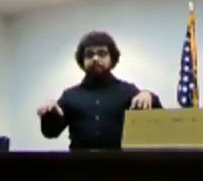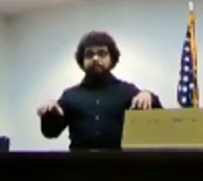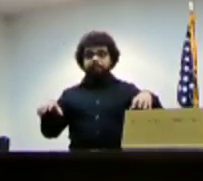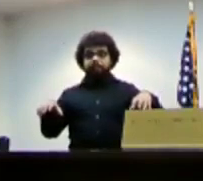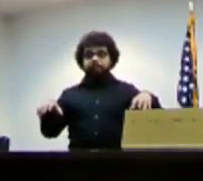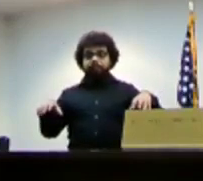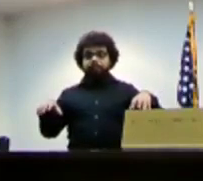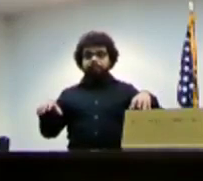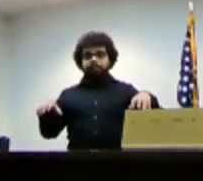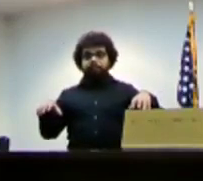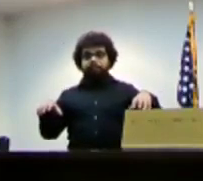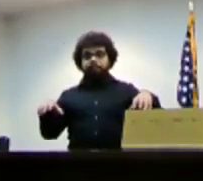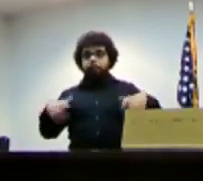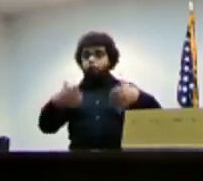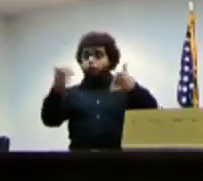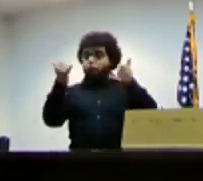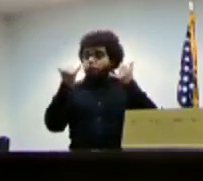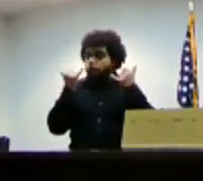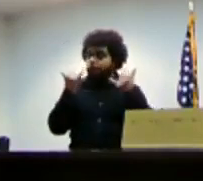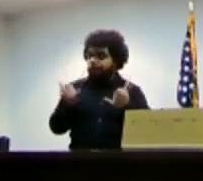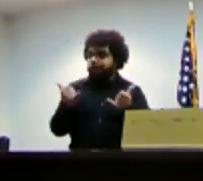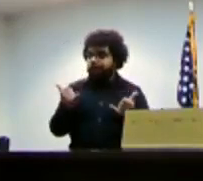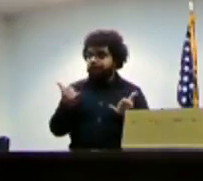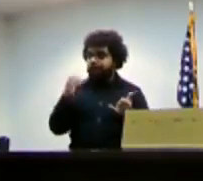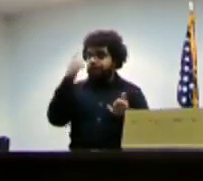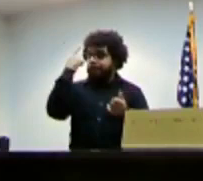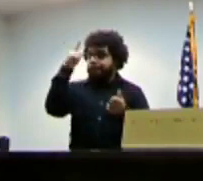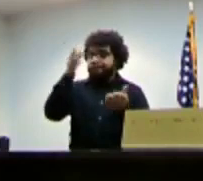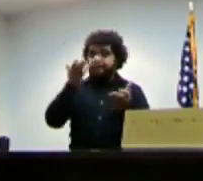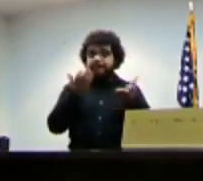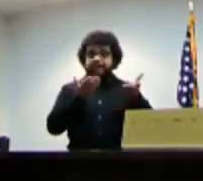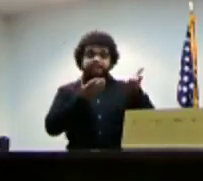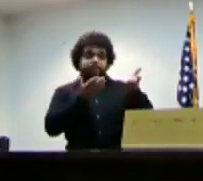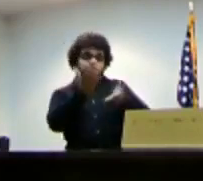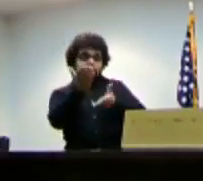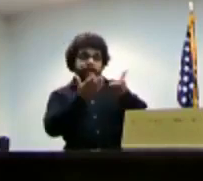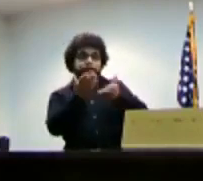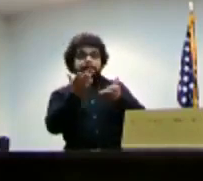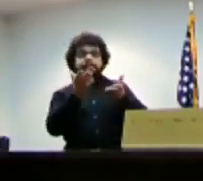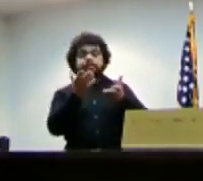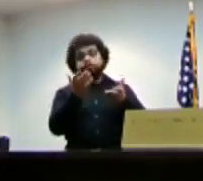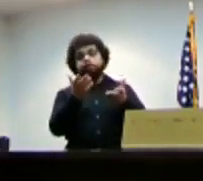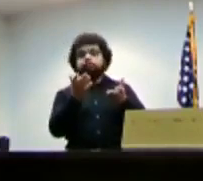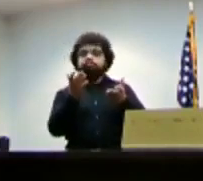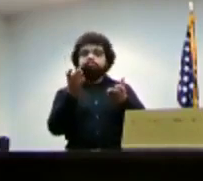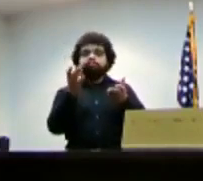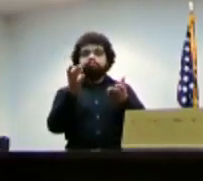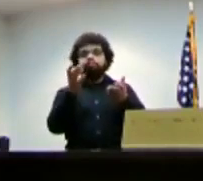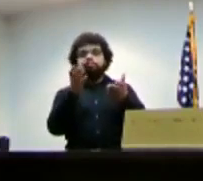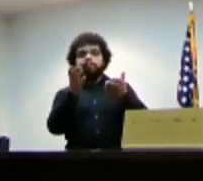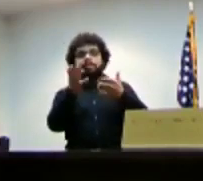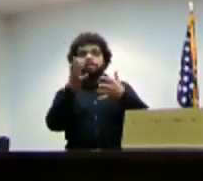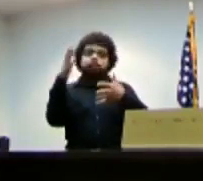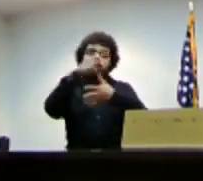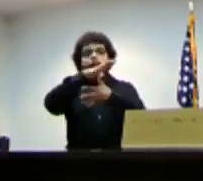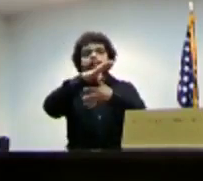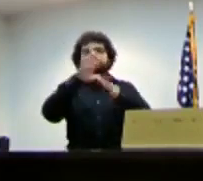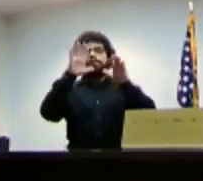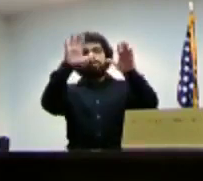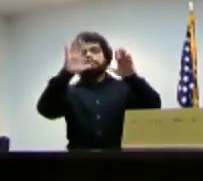para efectos de dar un servicio óptimo al país, valga la palabra, usarla en el récord, no es la